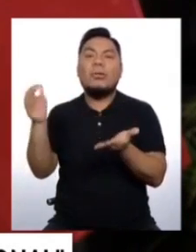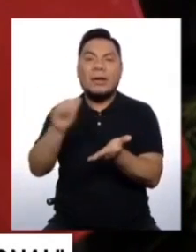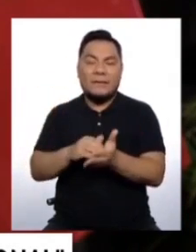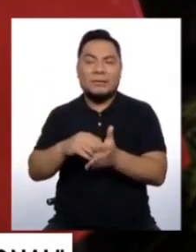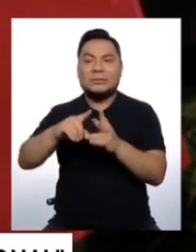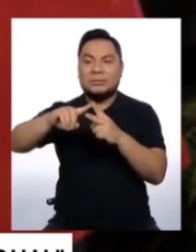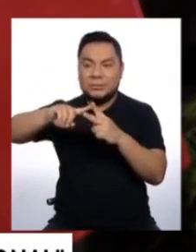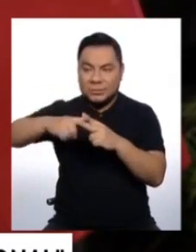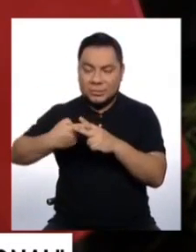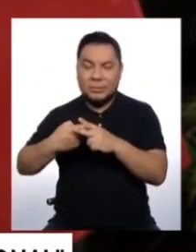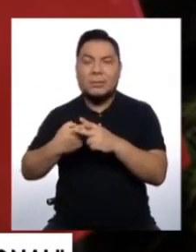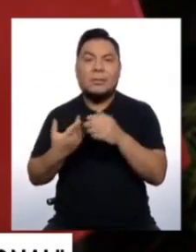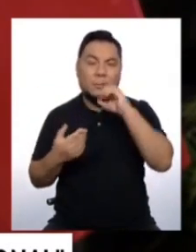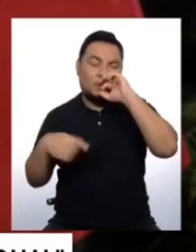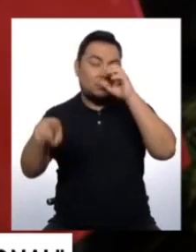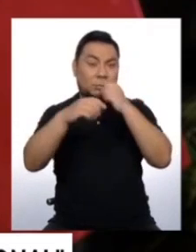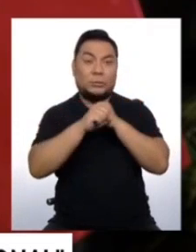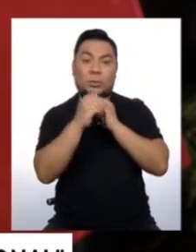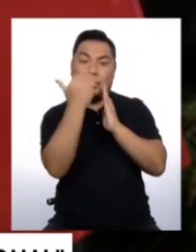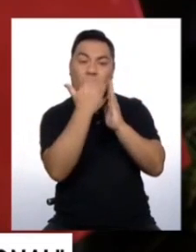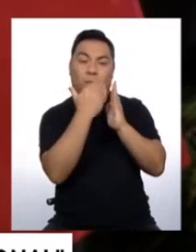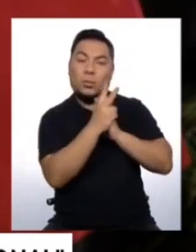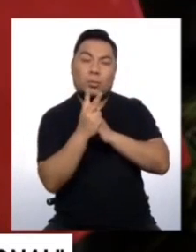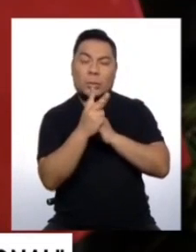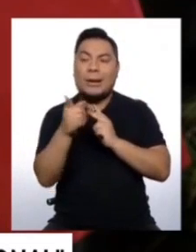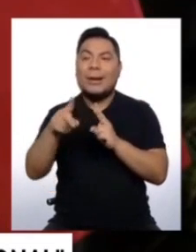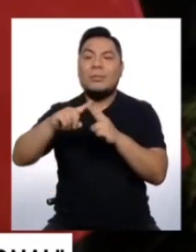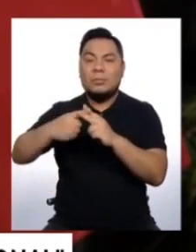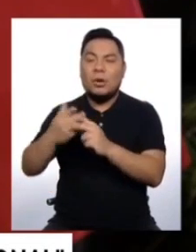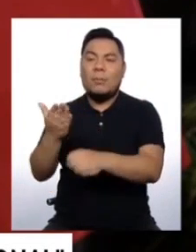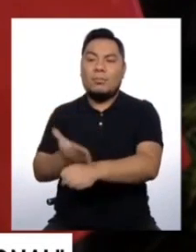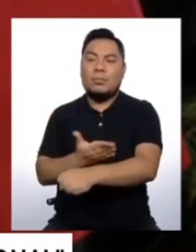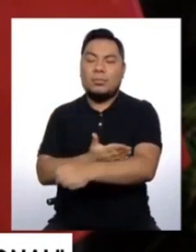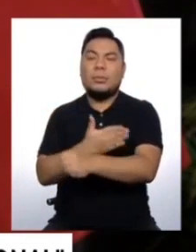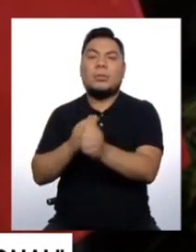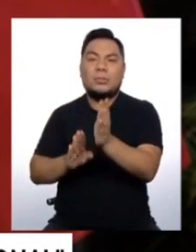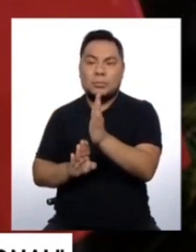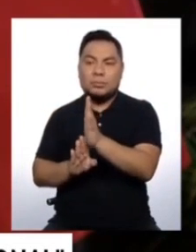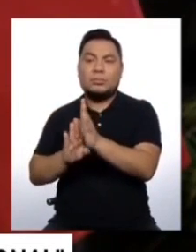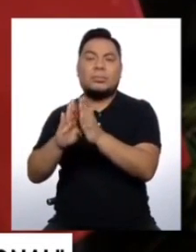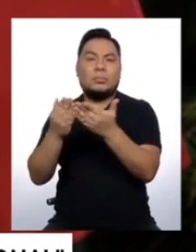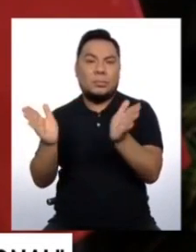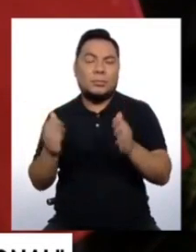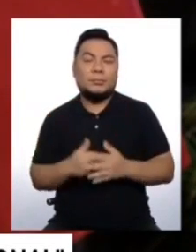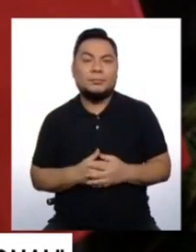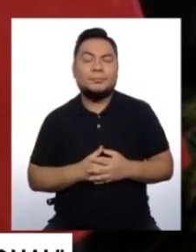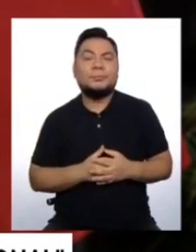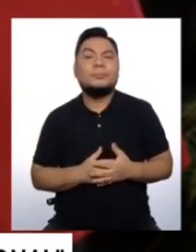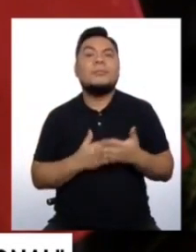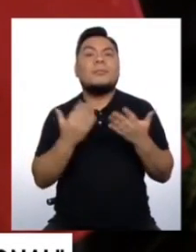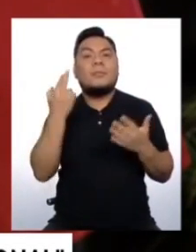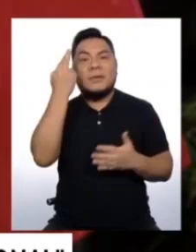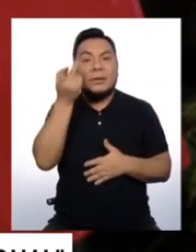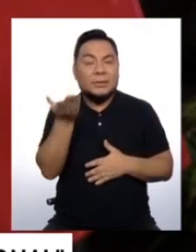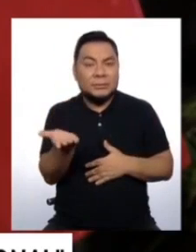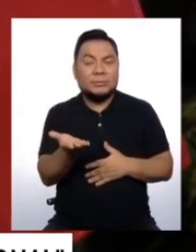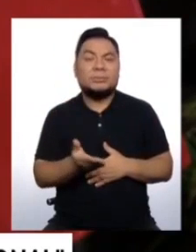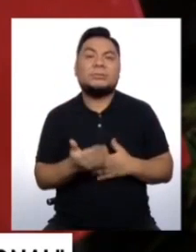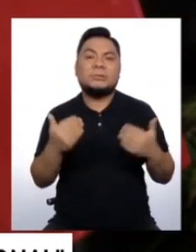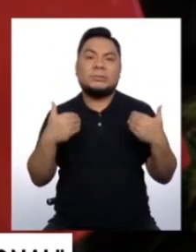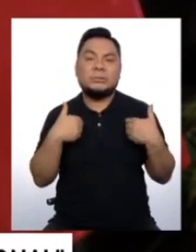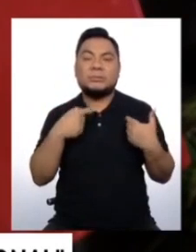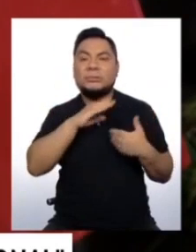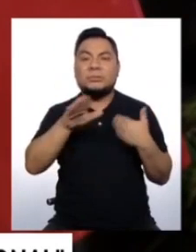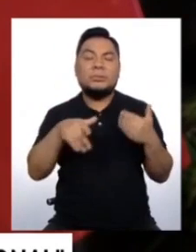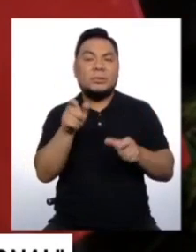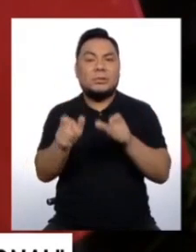nuevamente, con las seguridades del caso, gradualmente retomarse. Y para eso tienen que incrementar